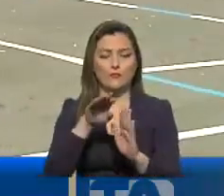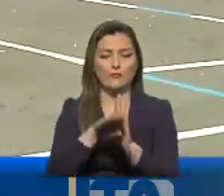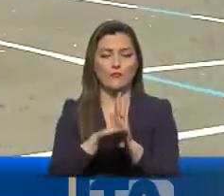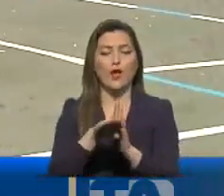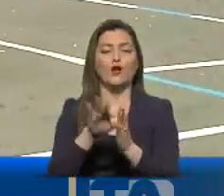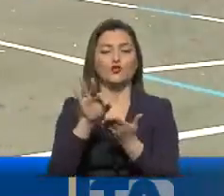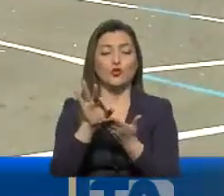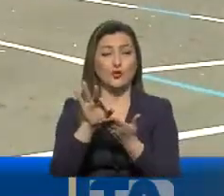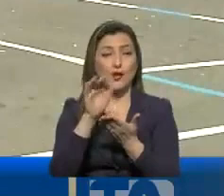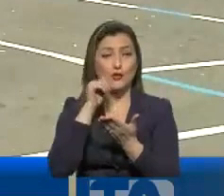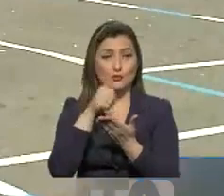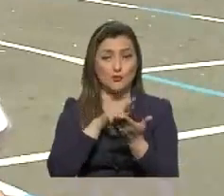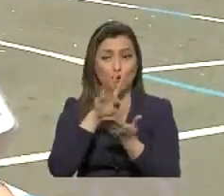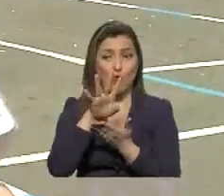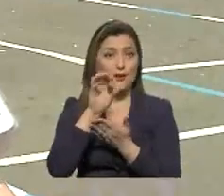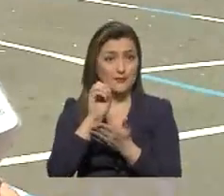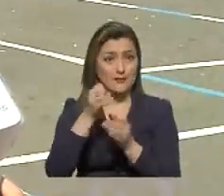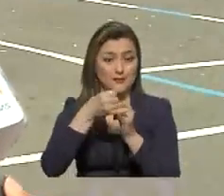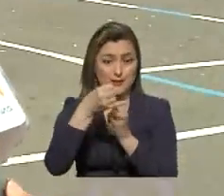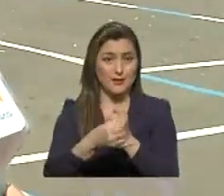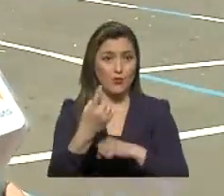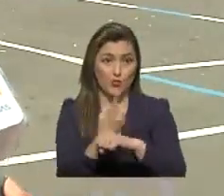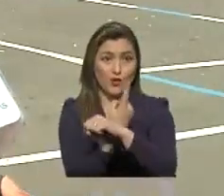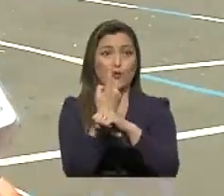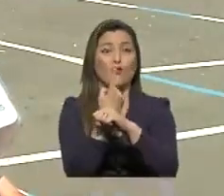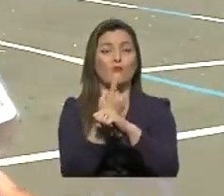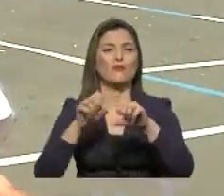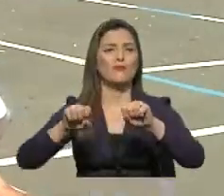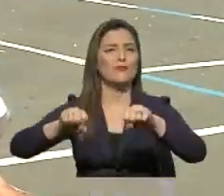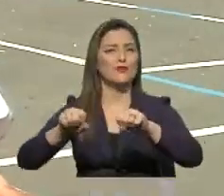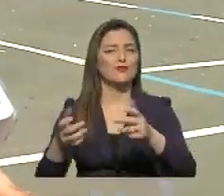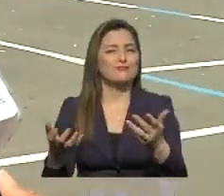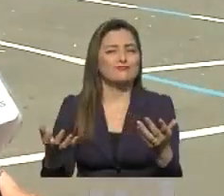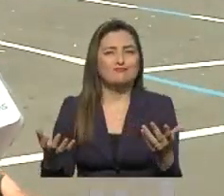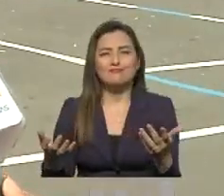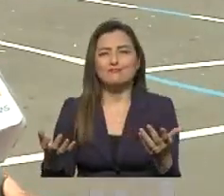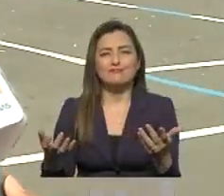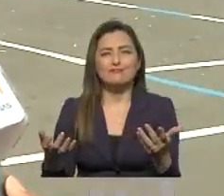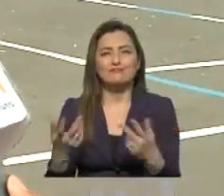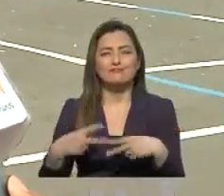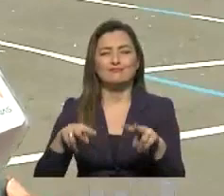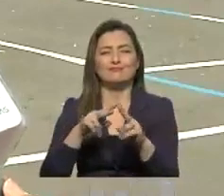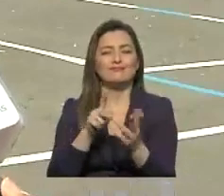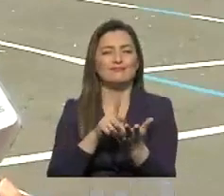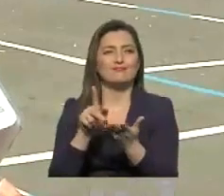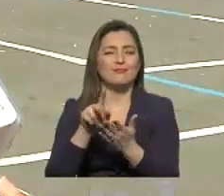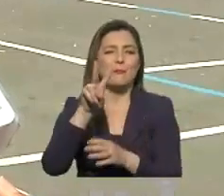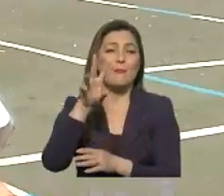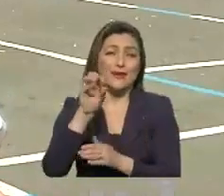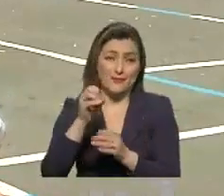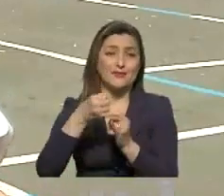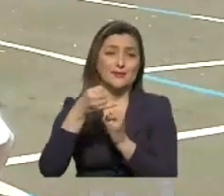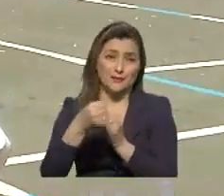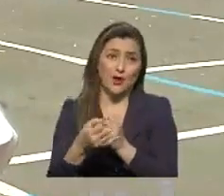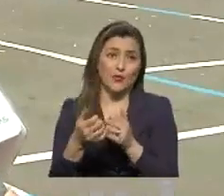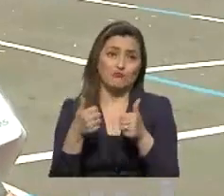zona sur se paga los 40 centavos por la hora, pero en el caso de las motos podrán tener una tarifa diferente, es decir, 20 centavos,